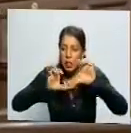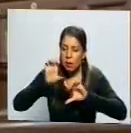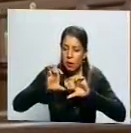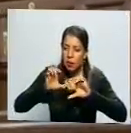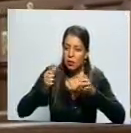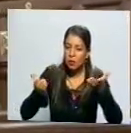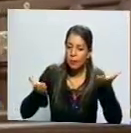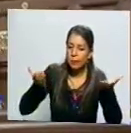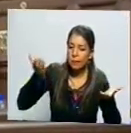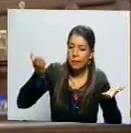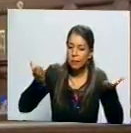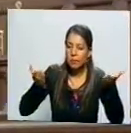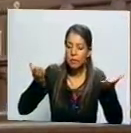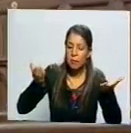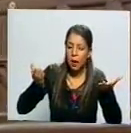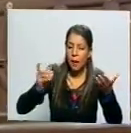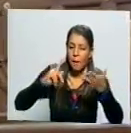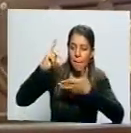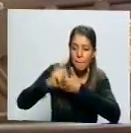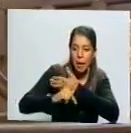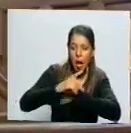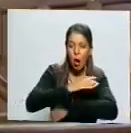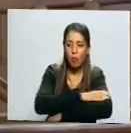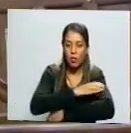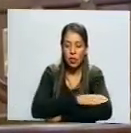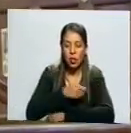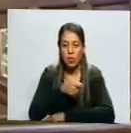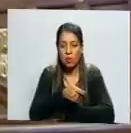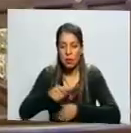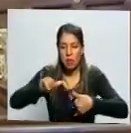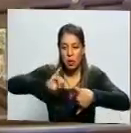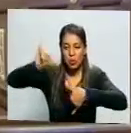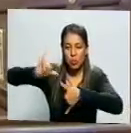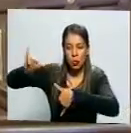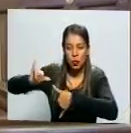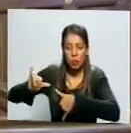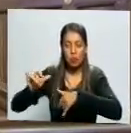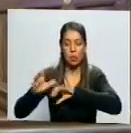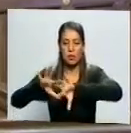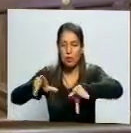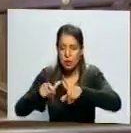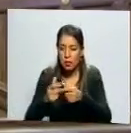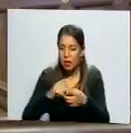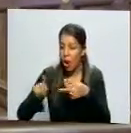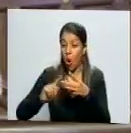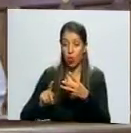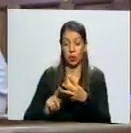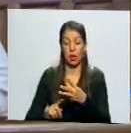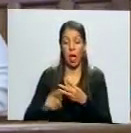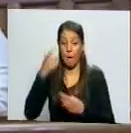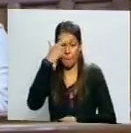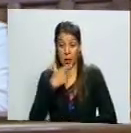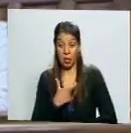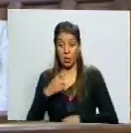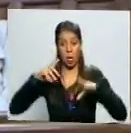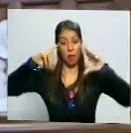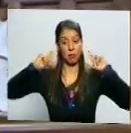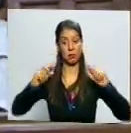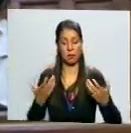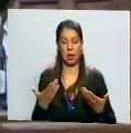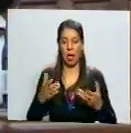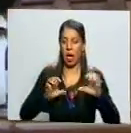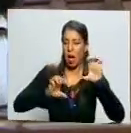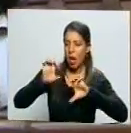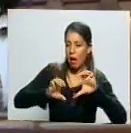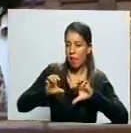el saboteo, el boicot, la guerra económica, la inflación inducida, creo que ese análisis por un lado está desprovisto